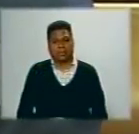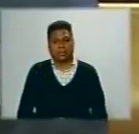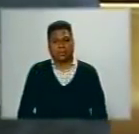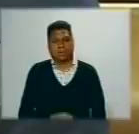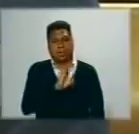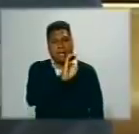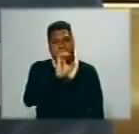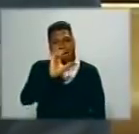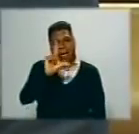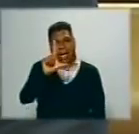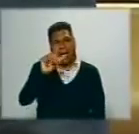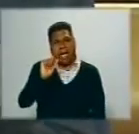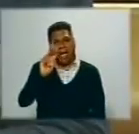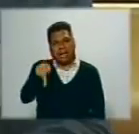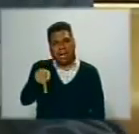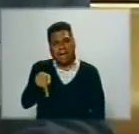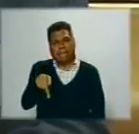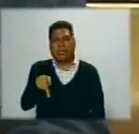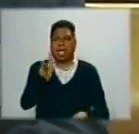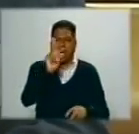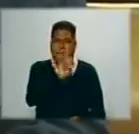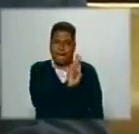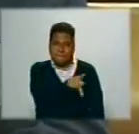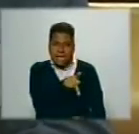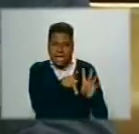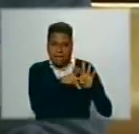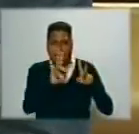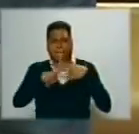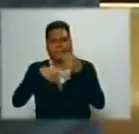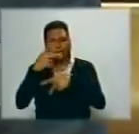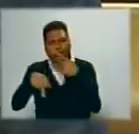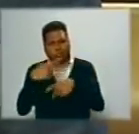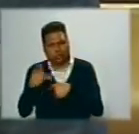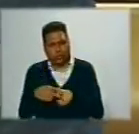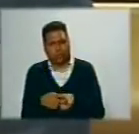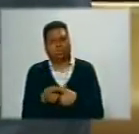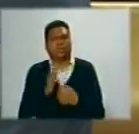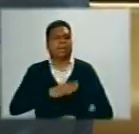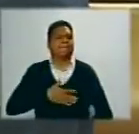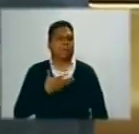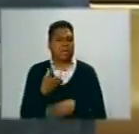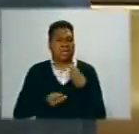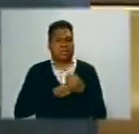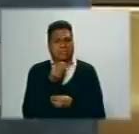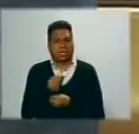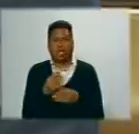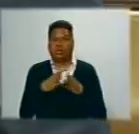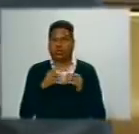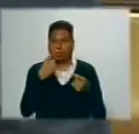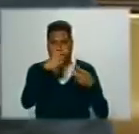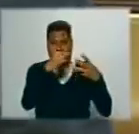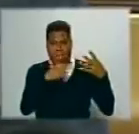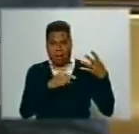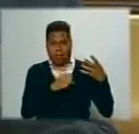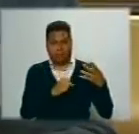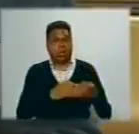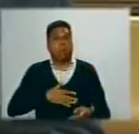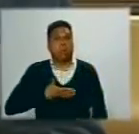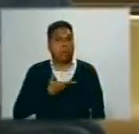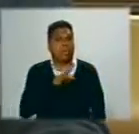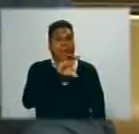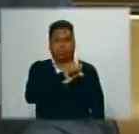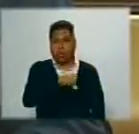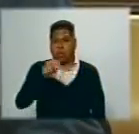los CLAP productivos, permitan que puedan llevar estos productos y la gente lo pueda